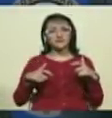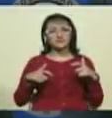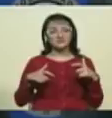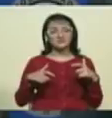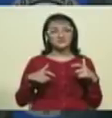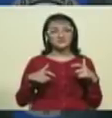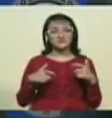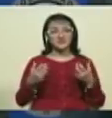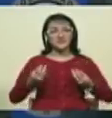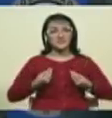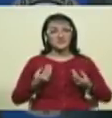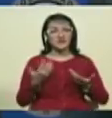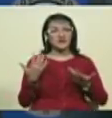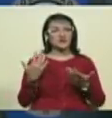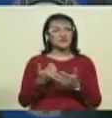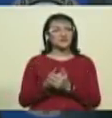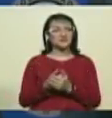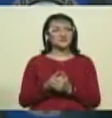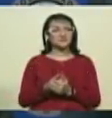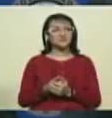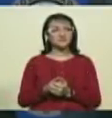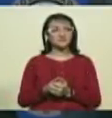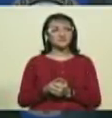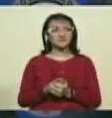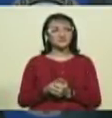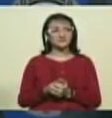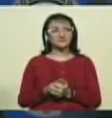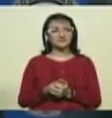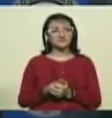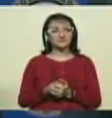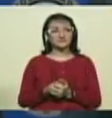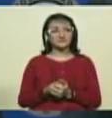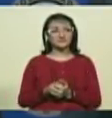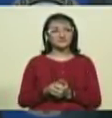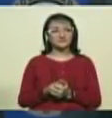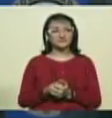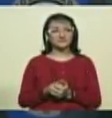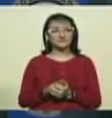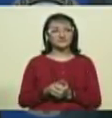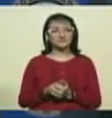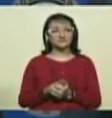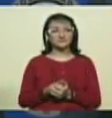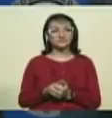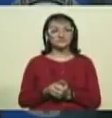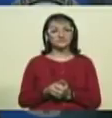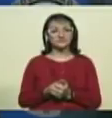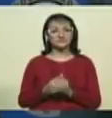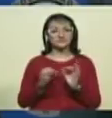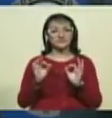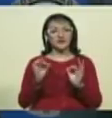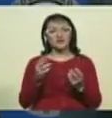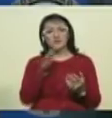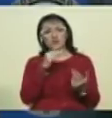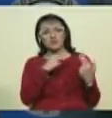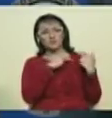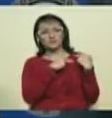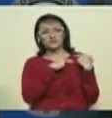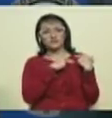los que estuvieron en el golpe de Estado del año 2002 fueron, gracias a un exhorto del comandante Hugo Chávez, eximidos de